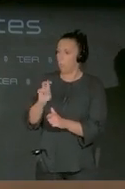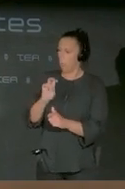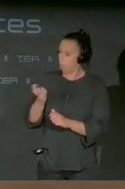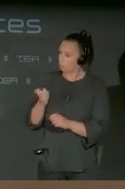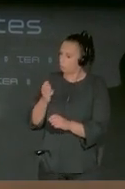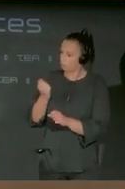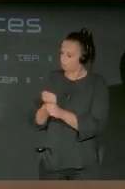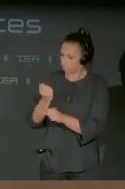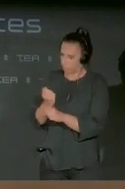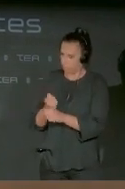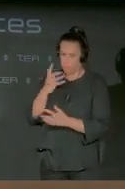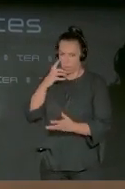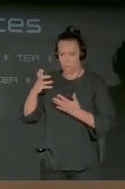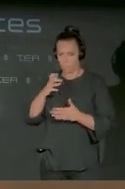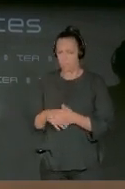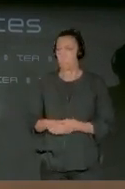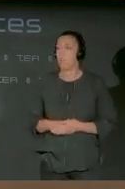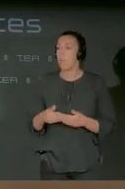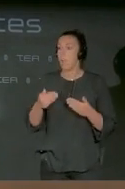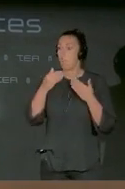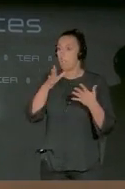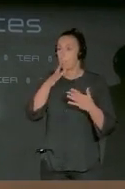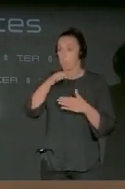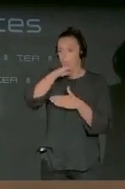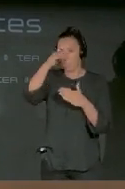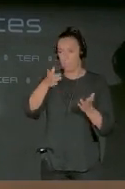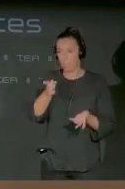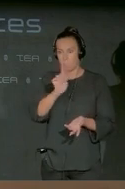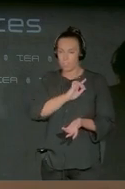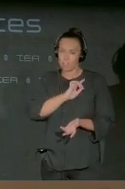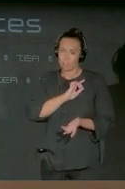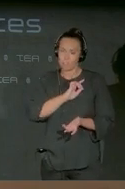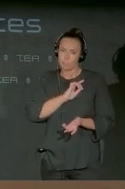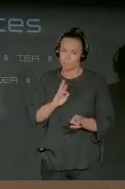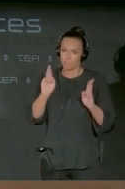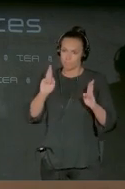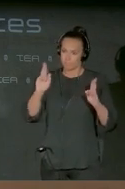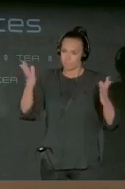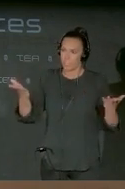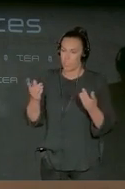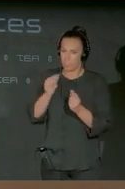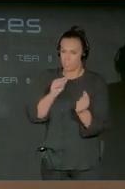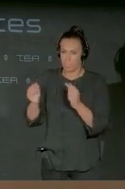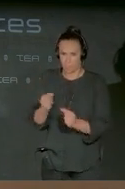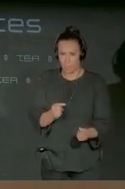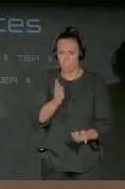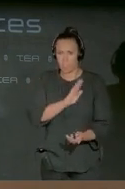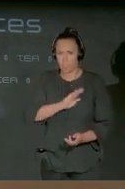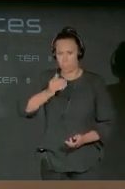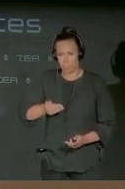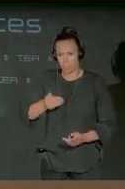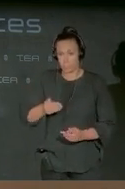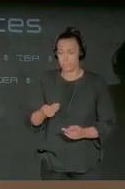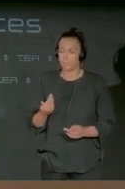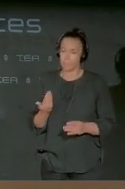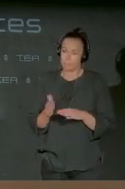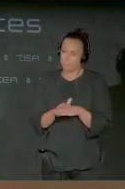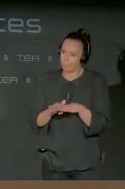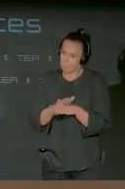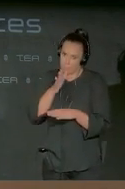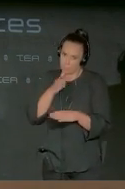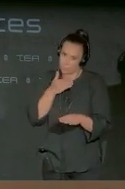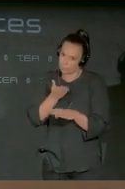artísticas. Muchísimas gracias por su atención y espero que tengan un intenso debate en Tenerife. Otra vez más, lamento no poder estar allí con